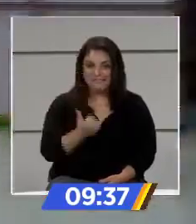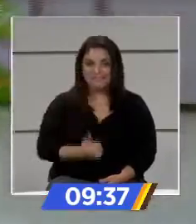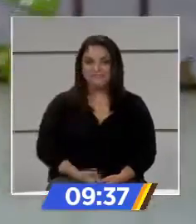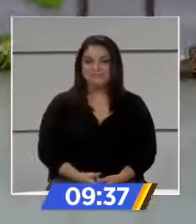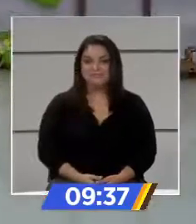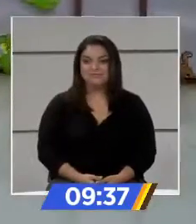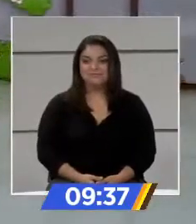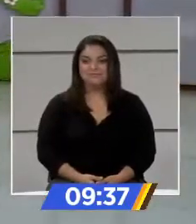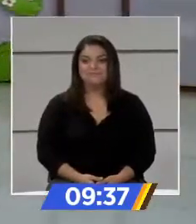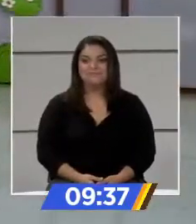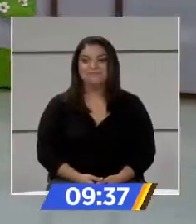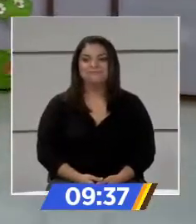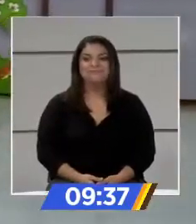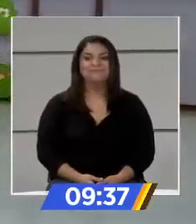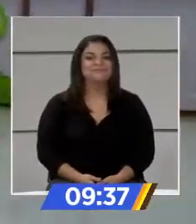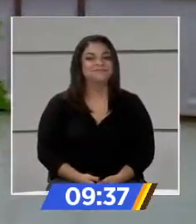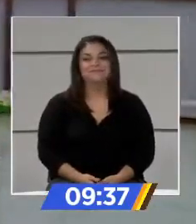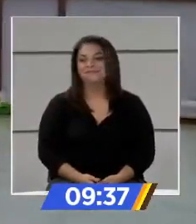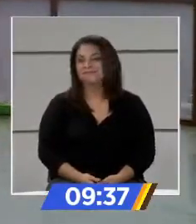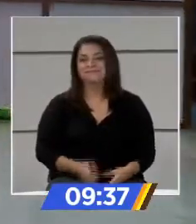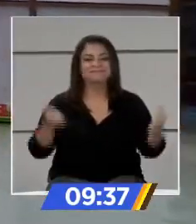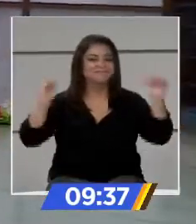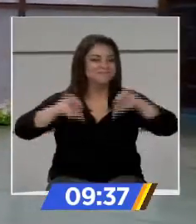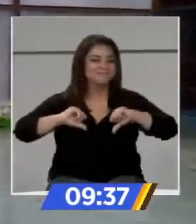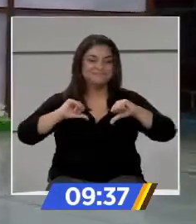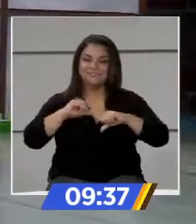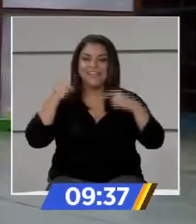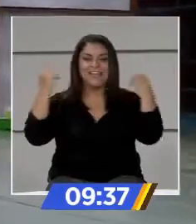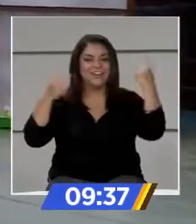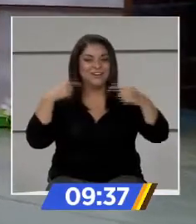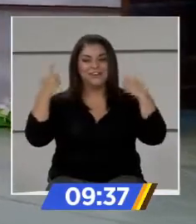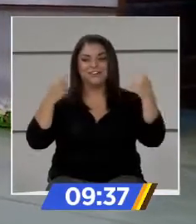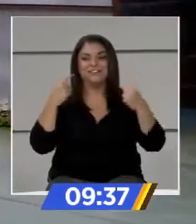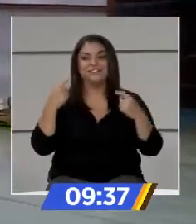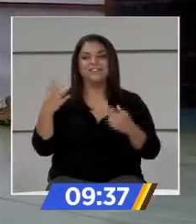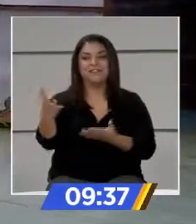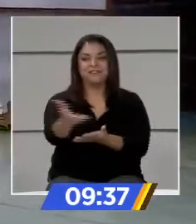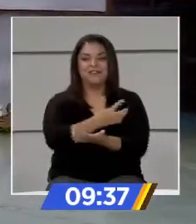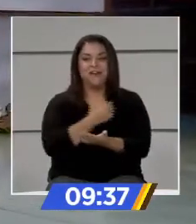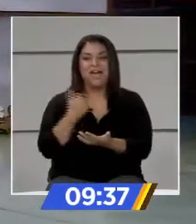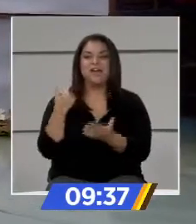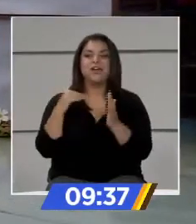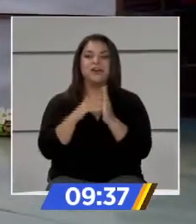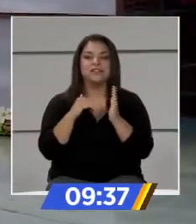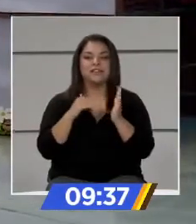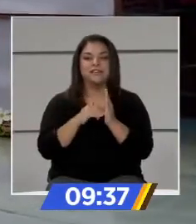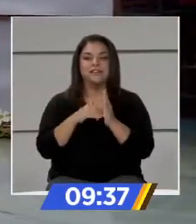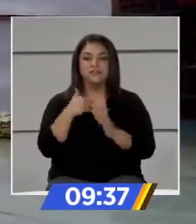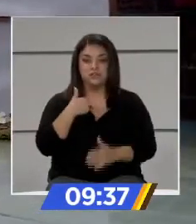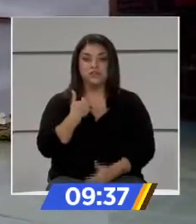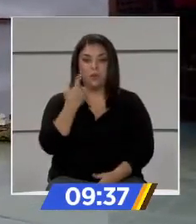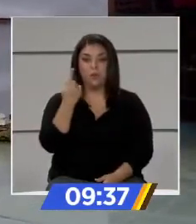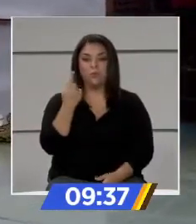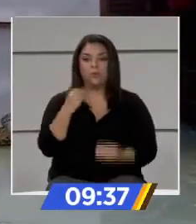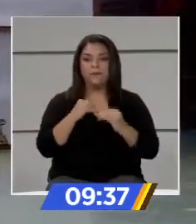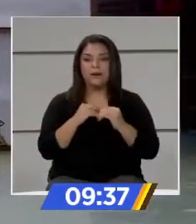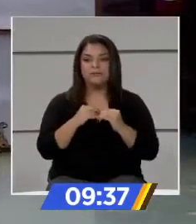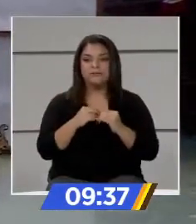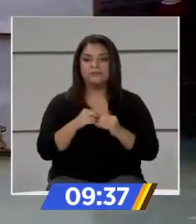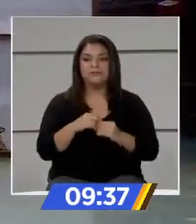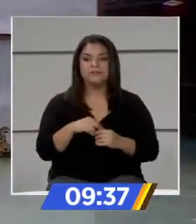1, 2, 3. Esos son así. ¡Qué locos! ¿Viste? Jale recogerlos y una vez más. A mí me quedaba uno más. Pero yo no tengo